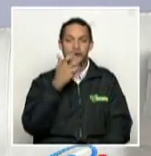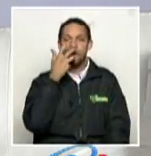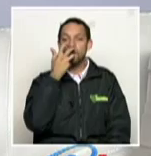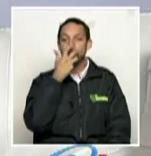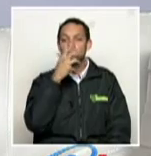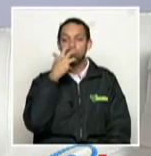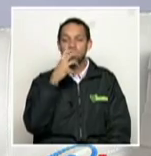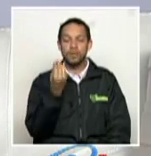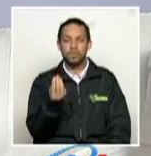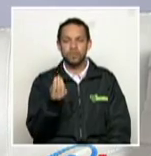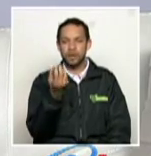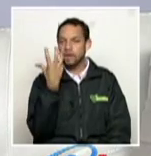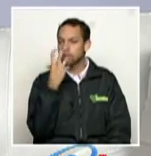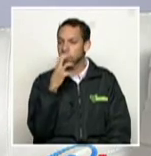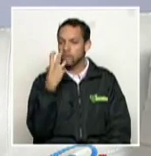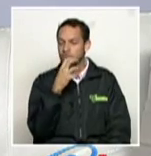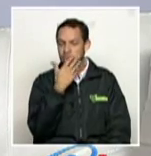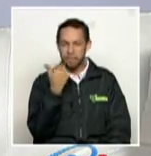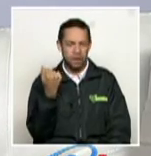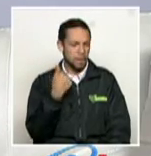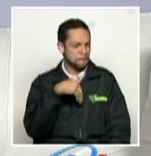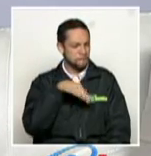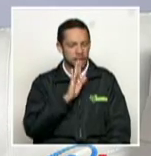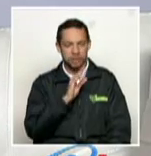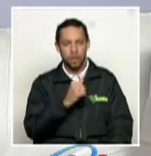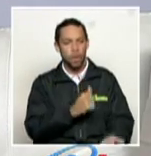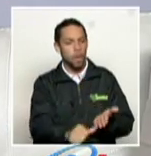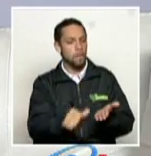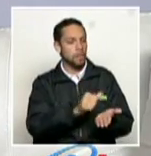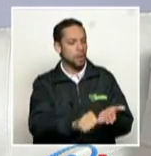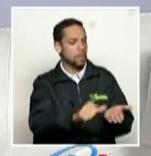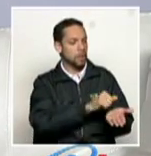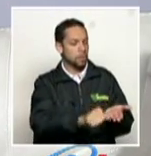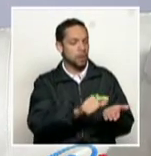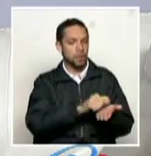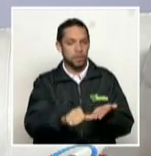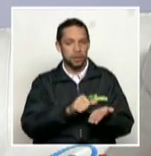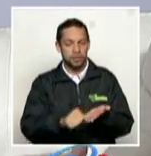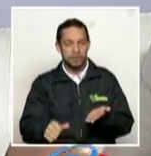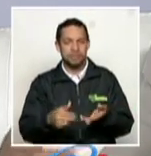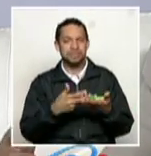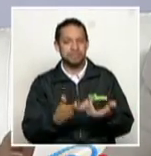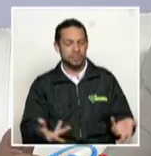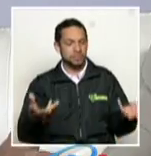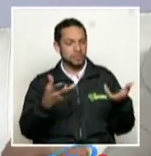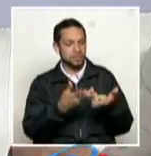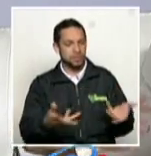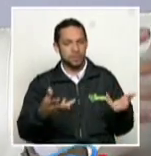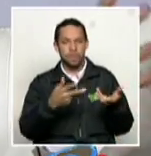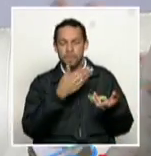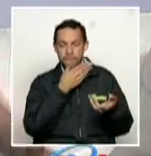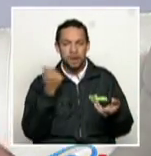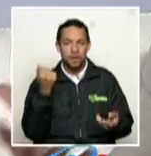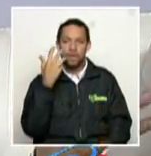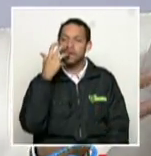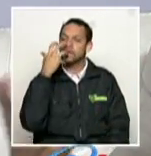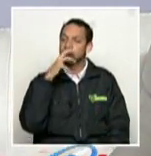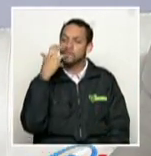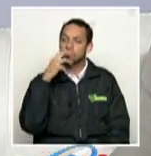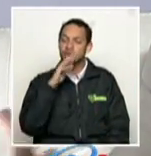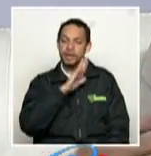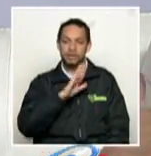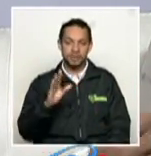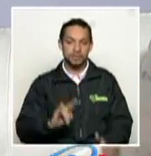frutas y verduras. Eso es la mejor vitamina. Mucha gente gasta y gasta plata tomando que vitaminas, en vez de comer frutas